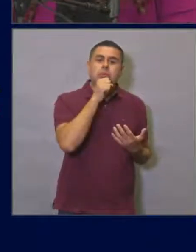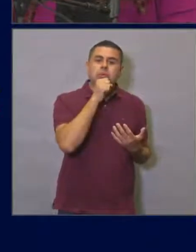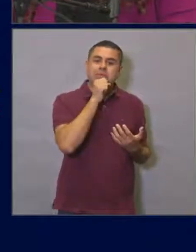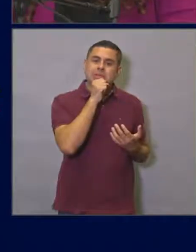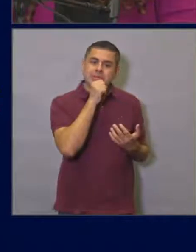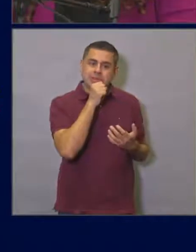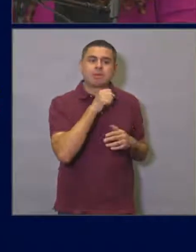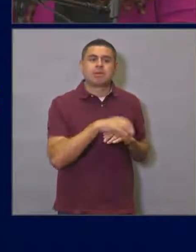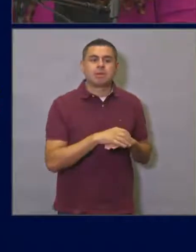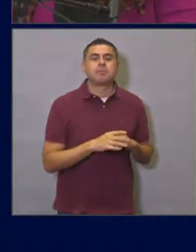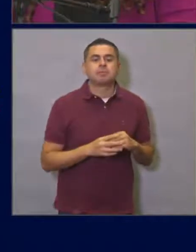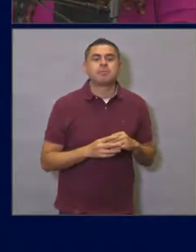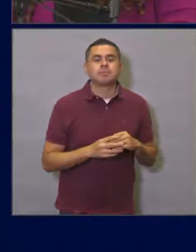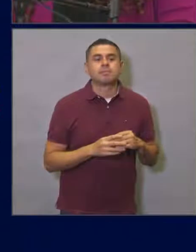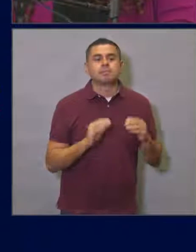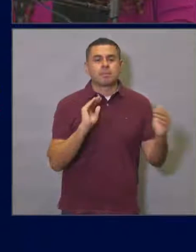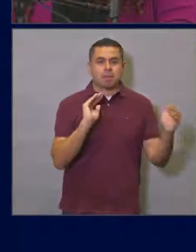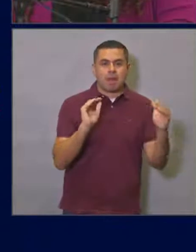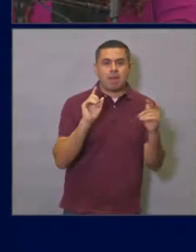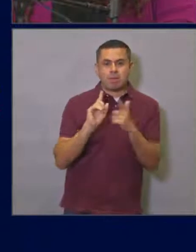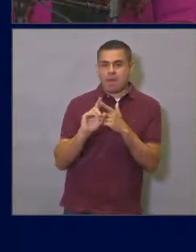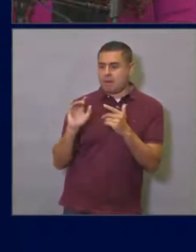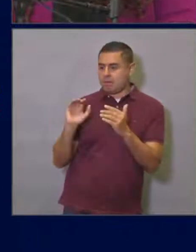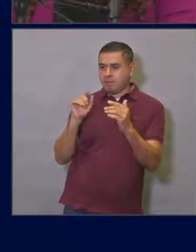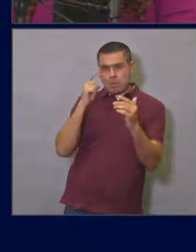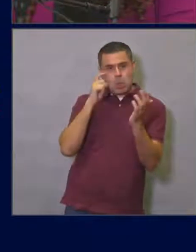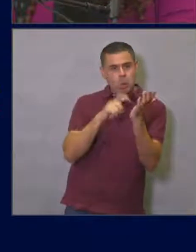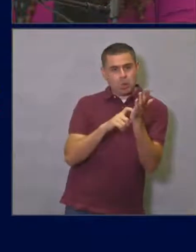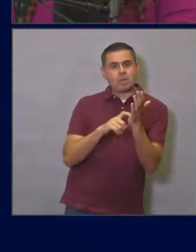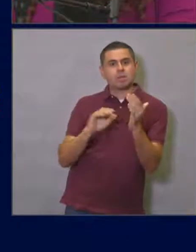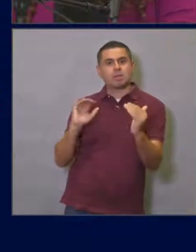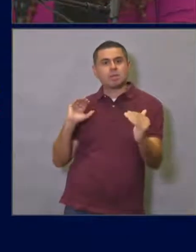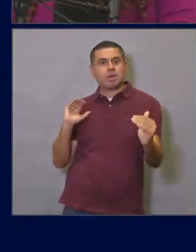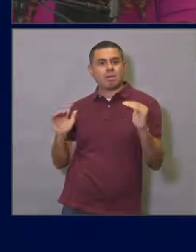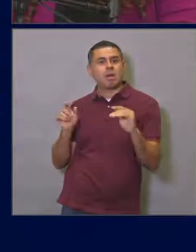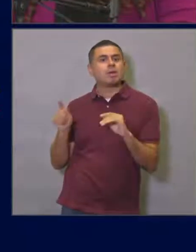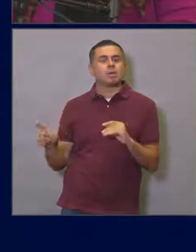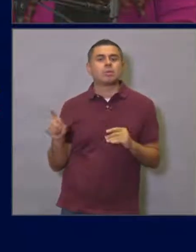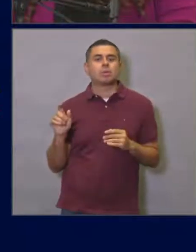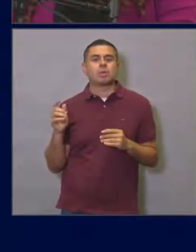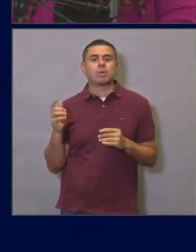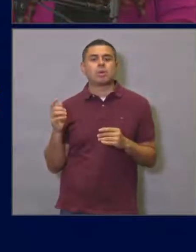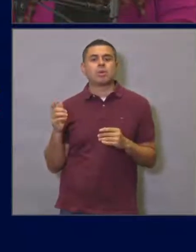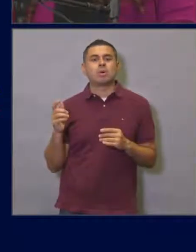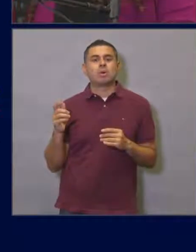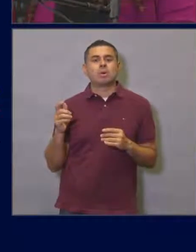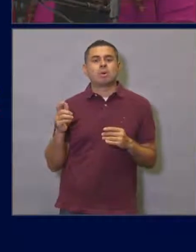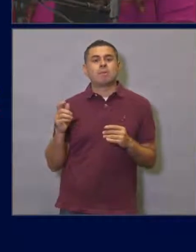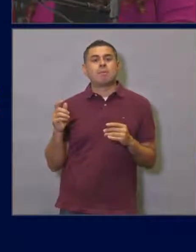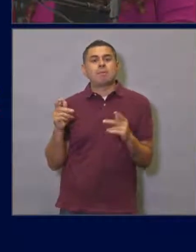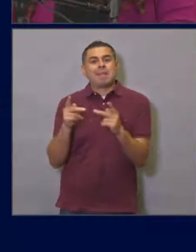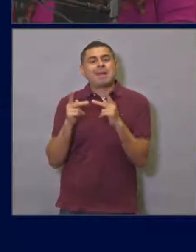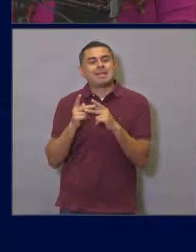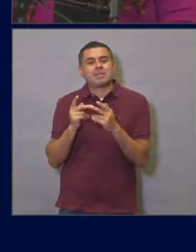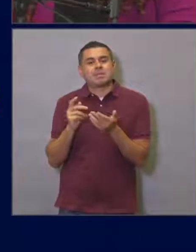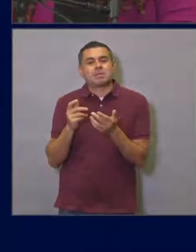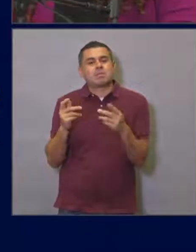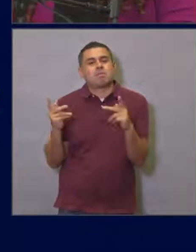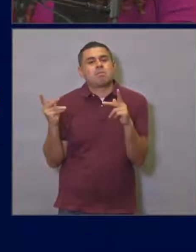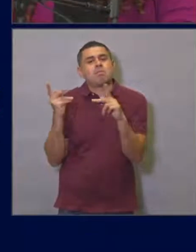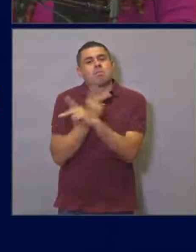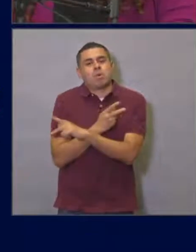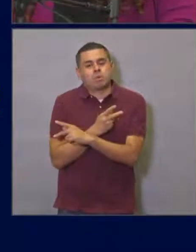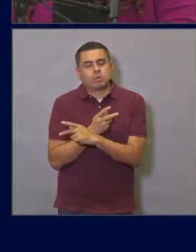casos por 100,000 habitantes, mucho más elevada que las personas que viven en las áreas con menos recursos, la